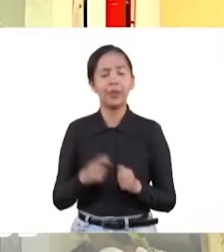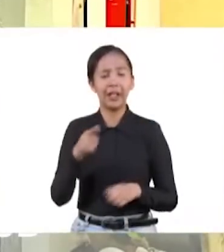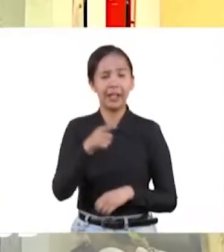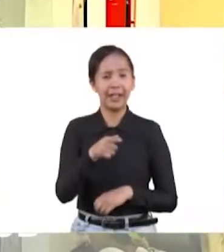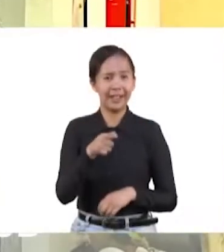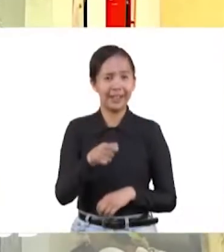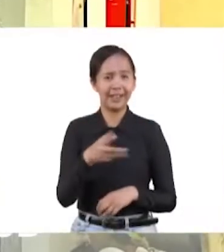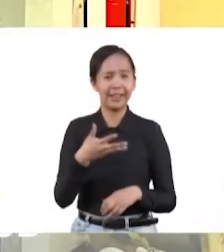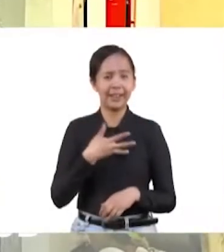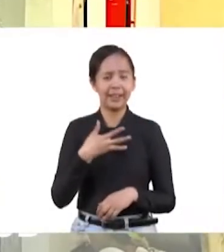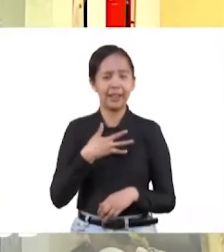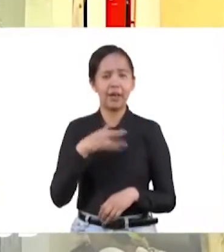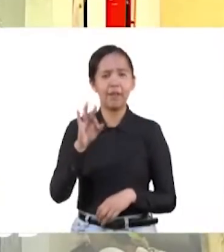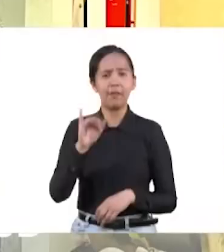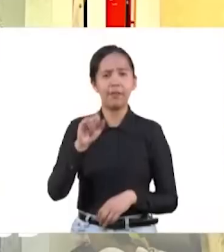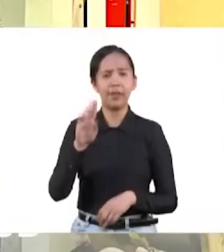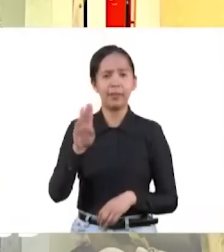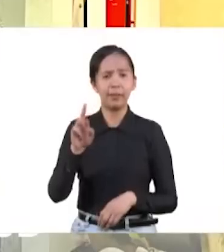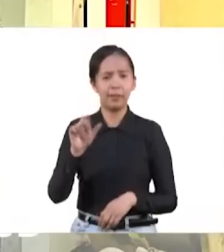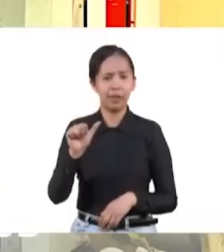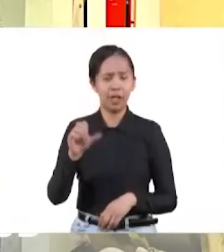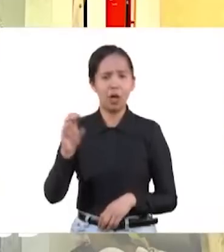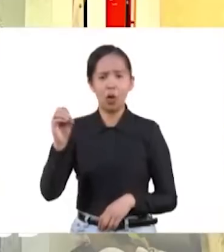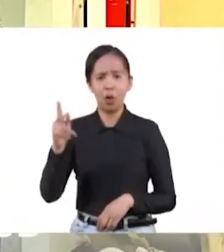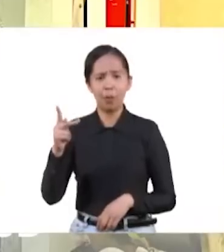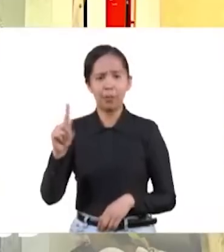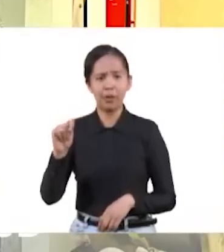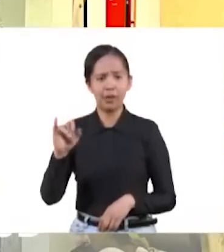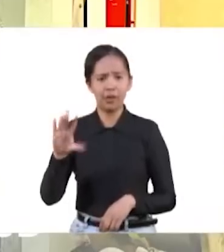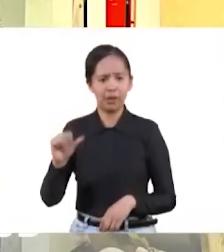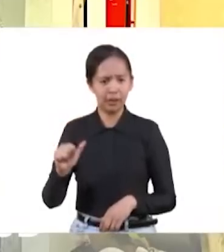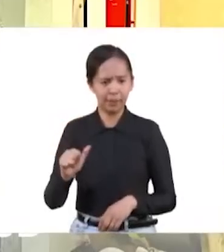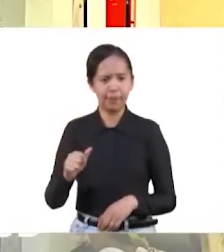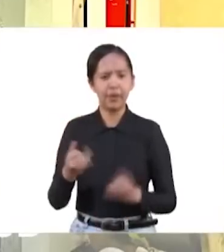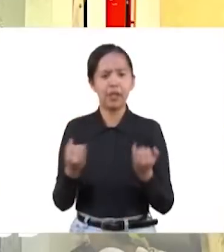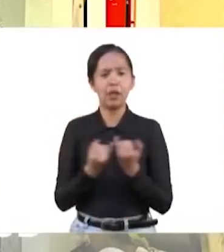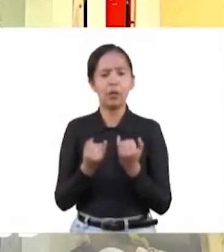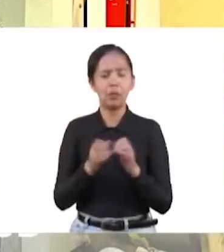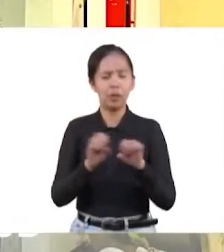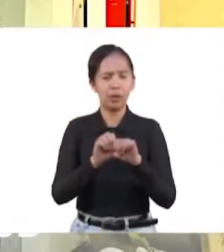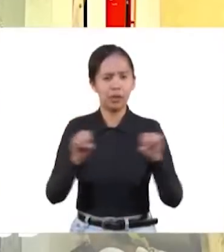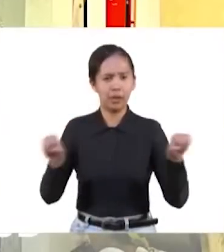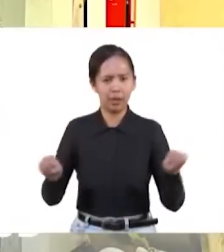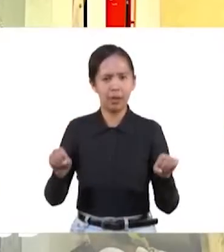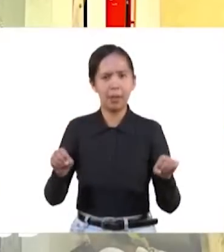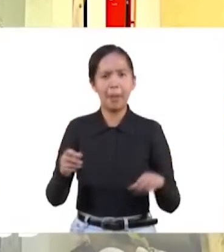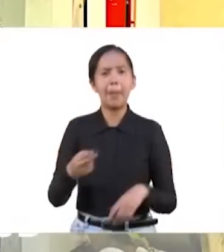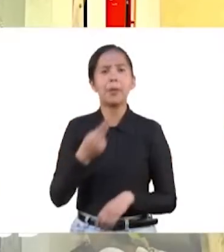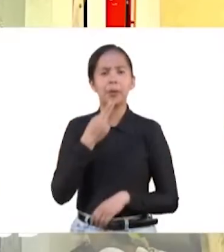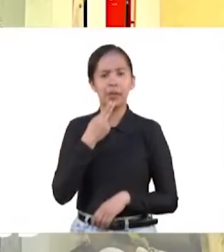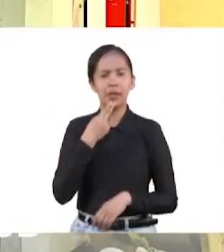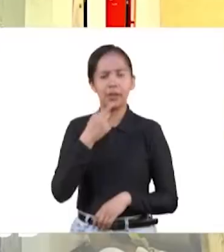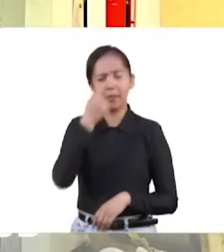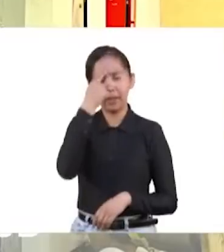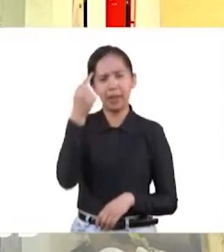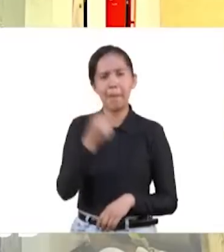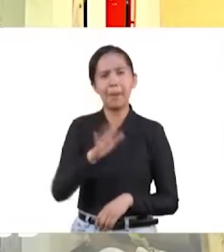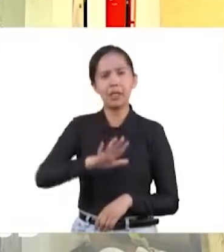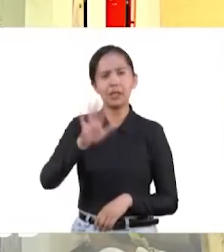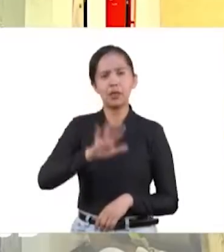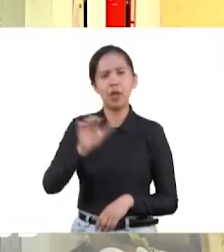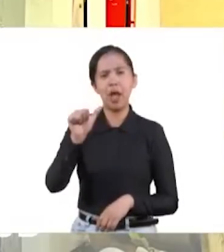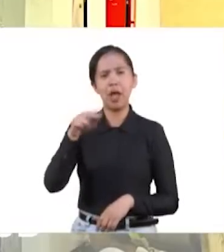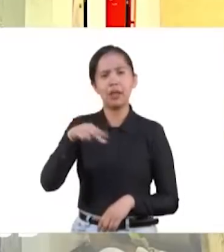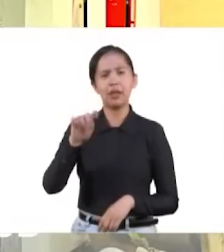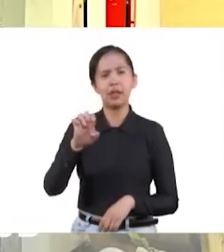incluye una red de fibra óptica de 126 kilómetros y un sistema de cables radiantes que funciona como antena de